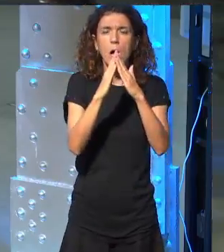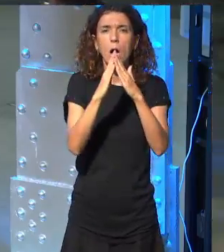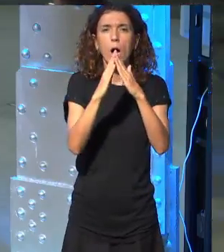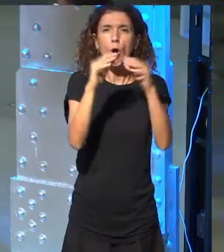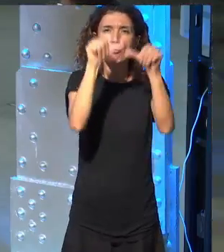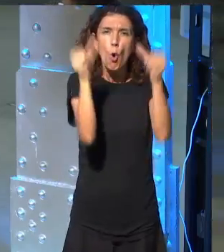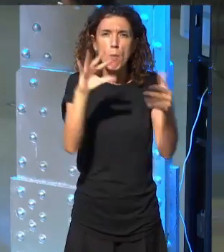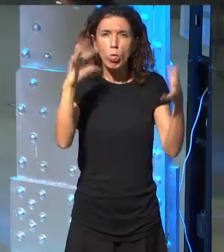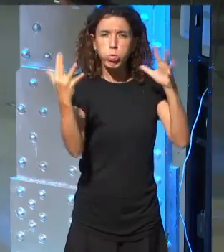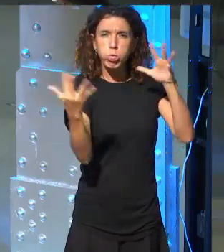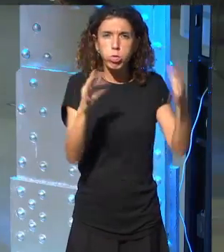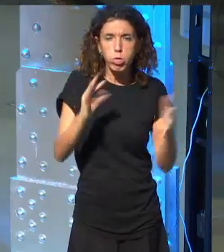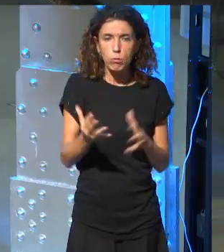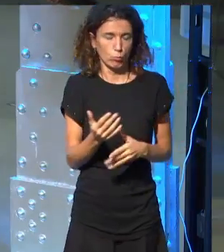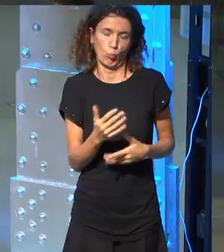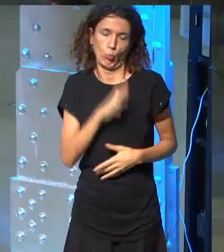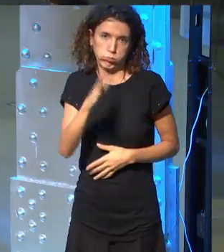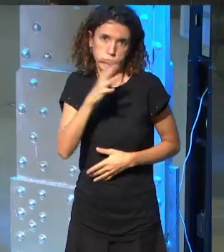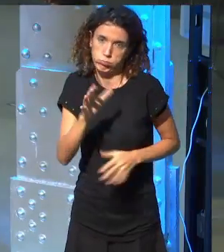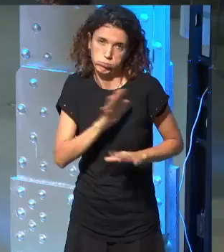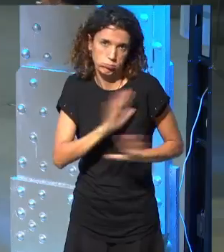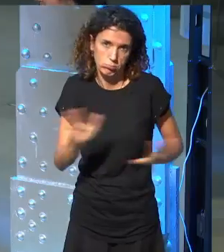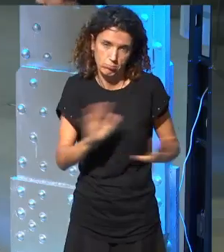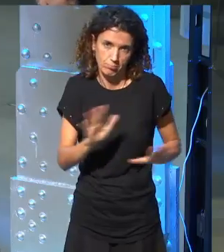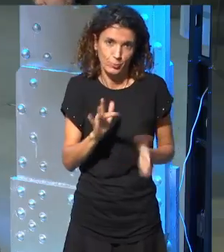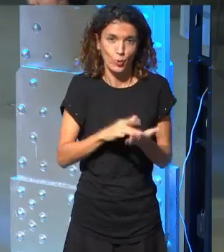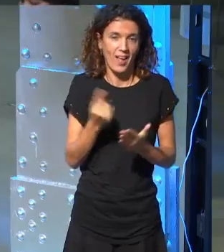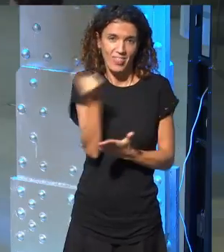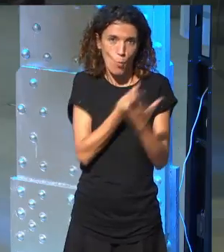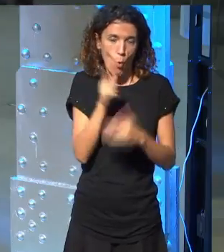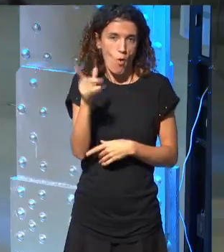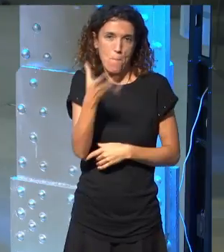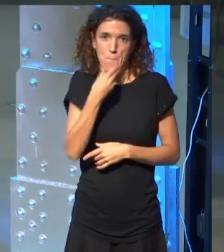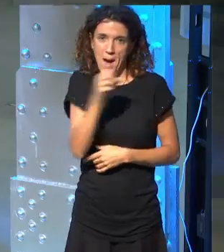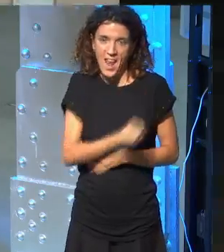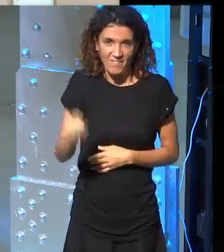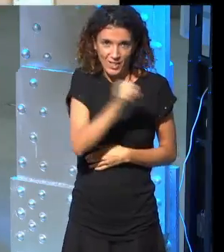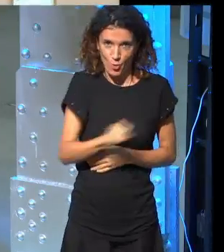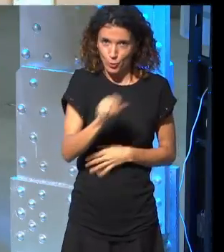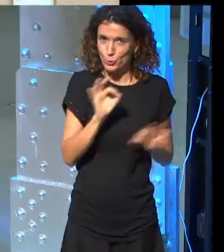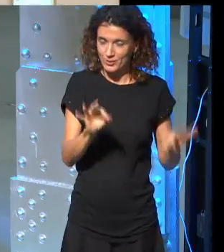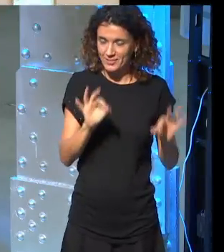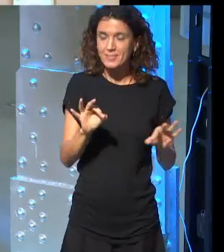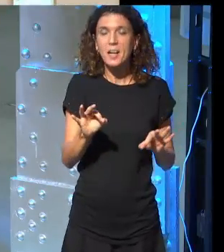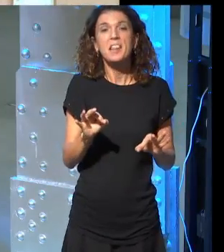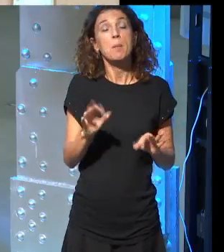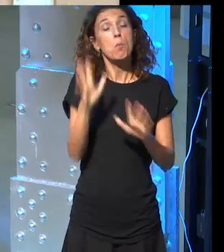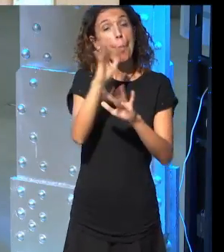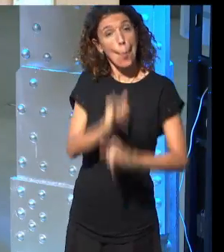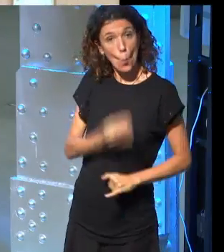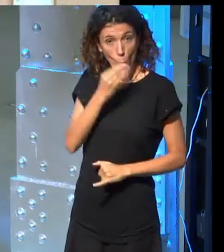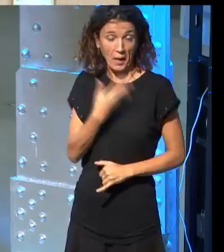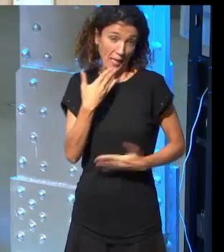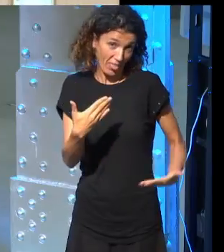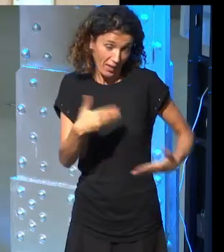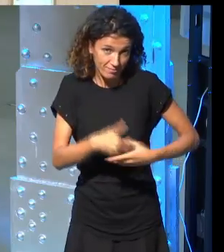de forma y es una pasada. Sí, es maravilloso. Aparte han sido muy generosos porque me han puesto muy delgado,